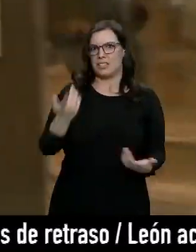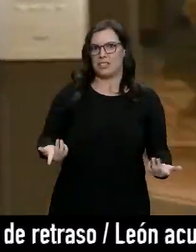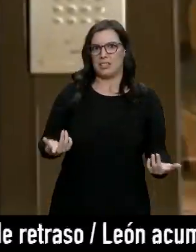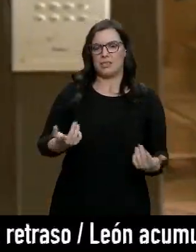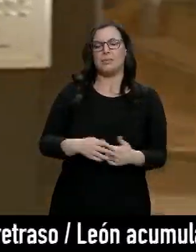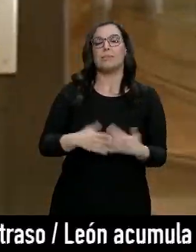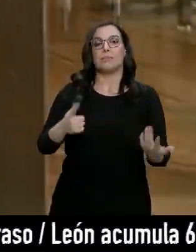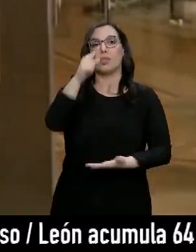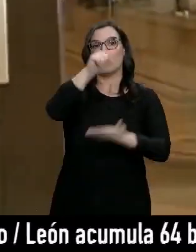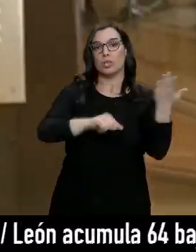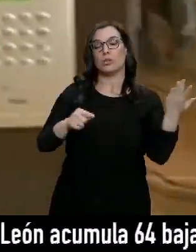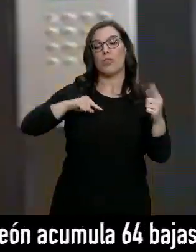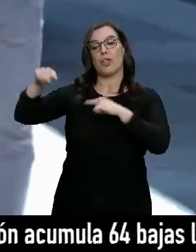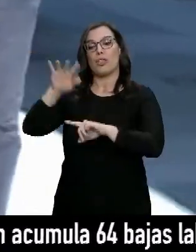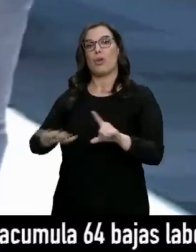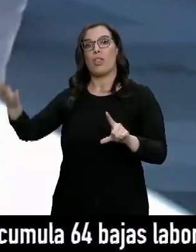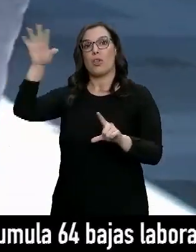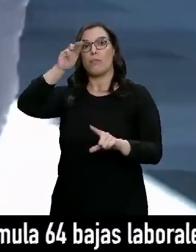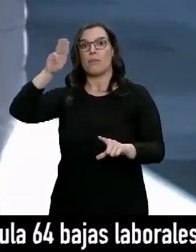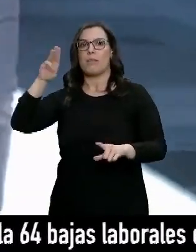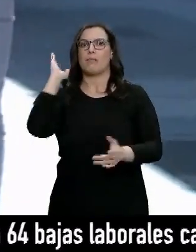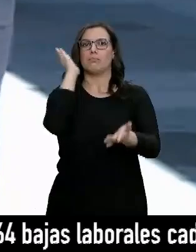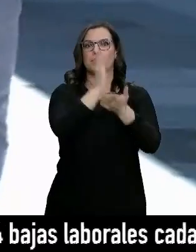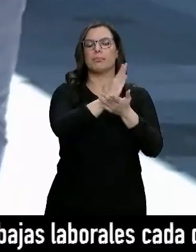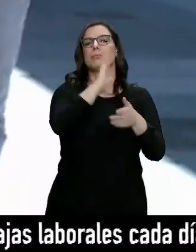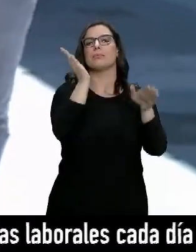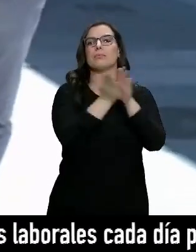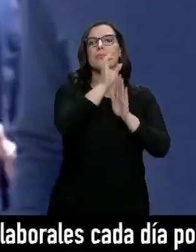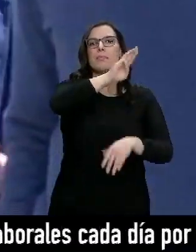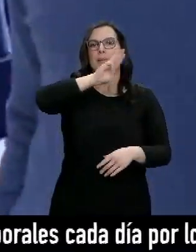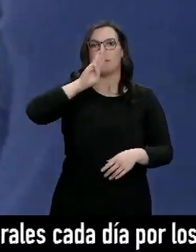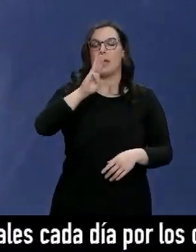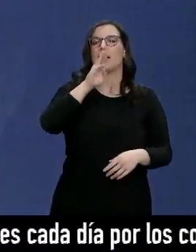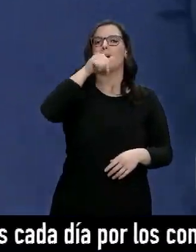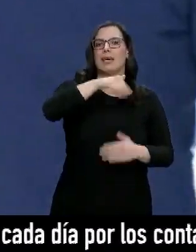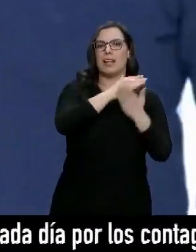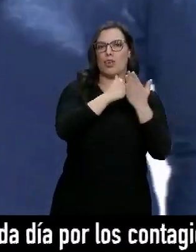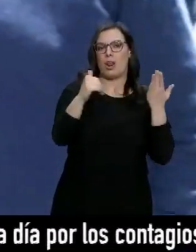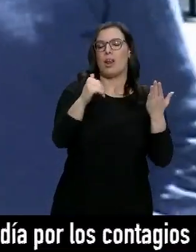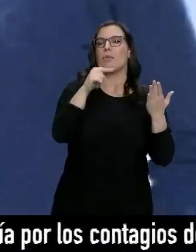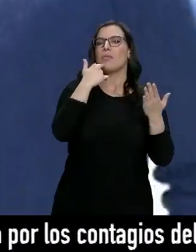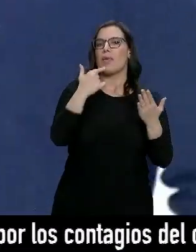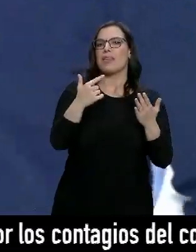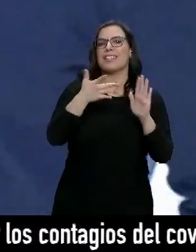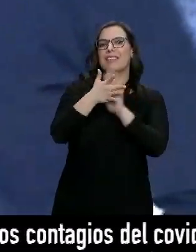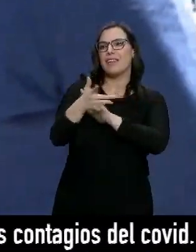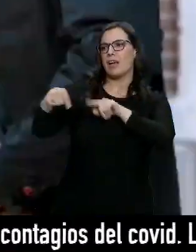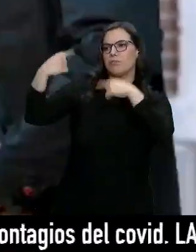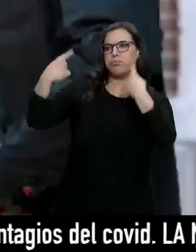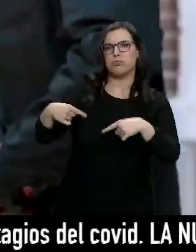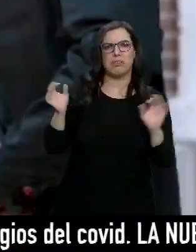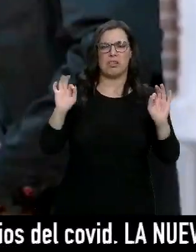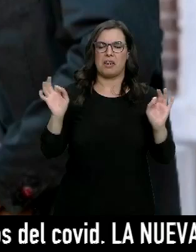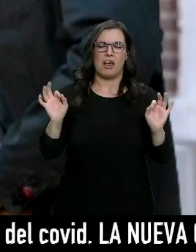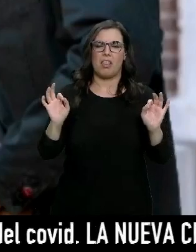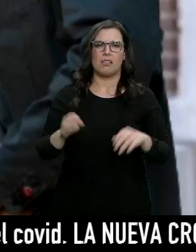esta contratación, la dirección nacional del PP ha abierto expediente a la regional, pero asegura Fernández Mañueco que esto no indica que haya ninguna disputa entre